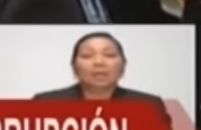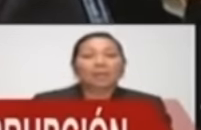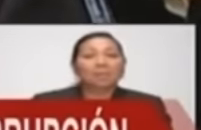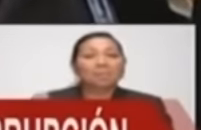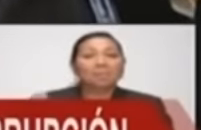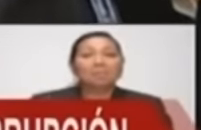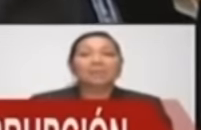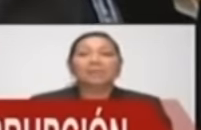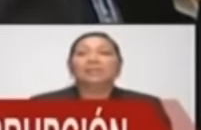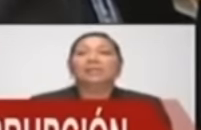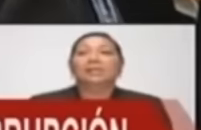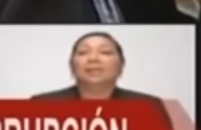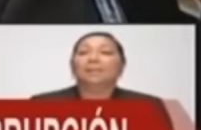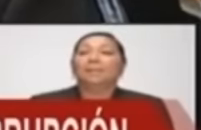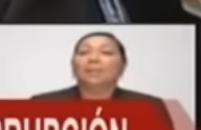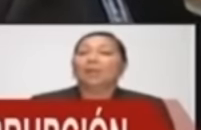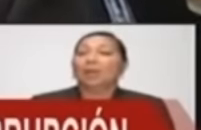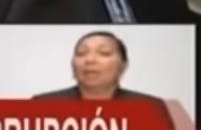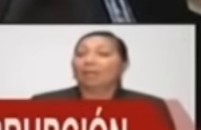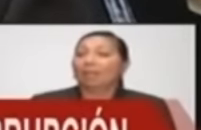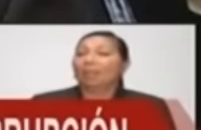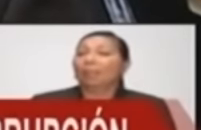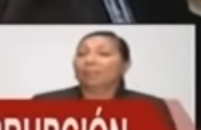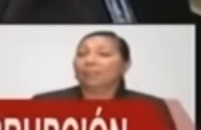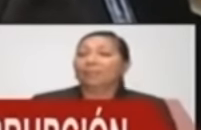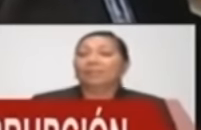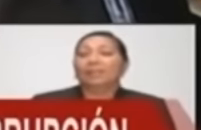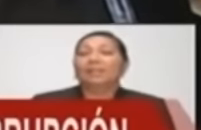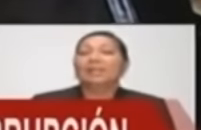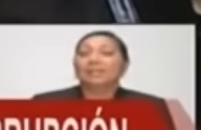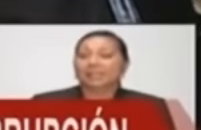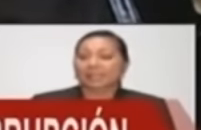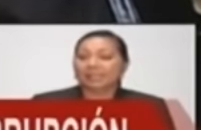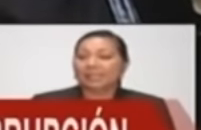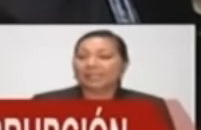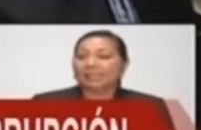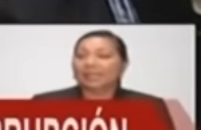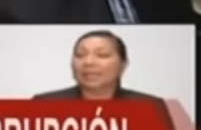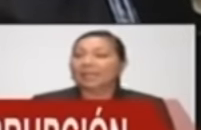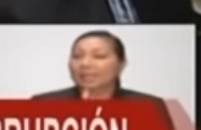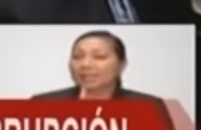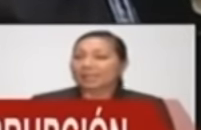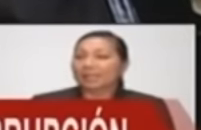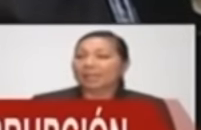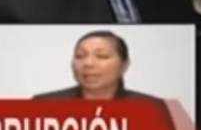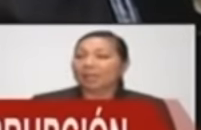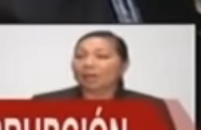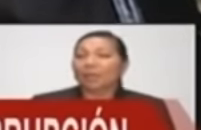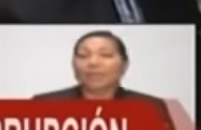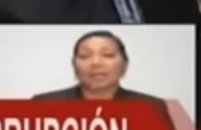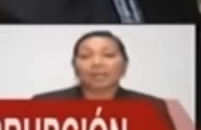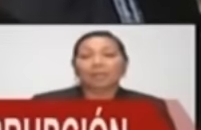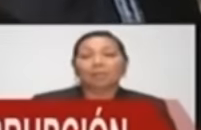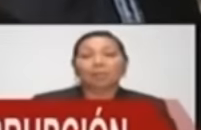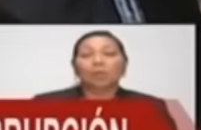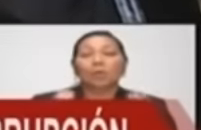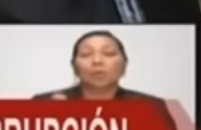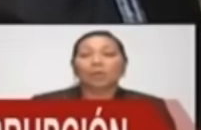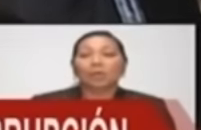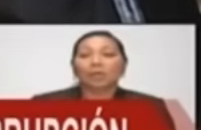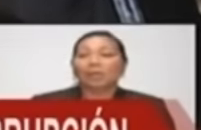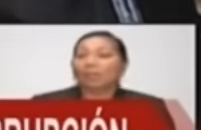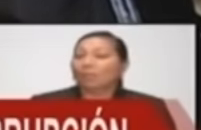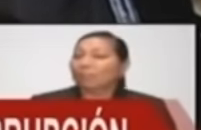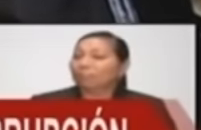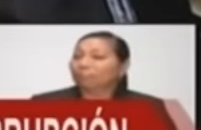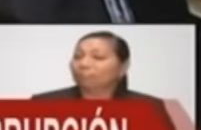pasados. Pero la gran diferencia, señores, es que el día de hoy tenemos un Congreso que no